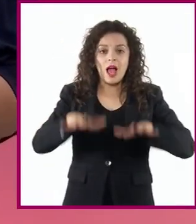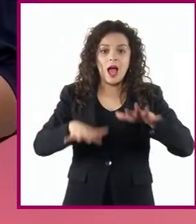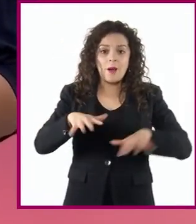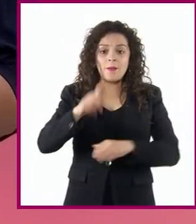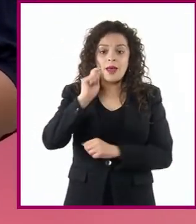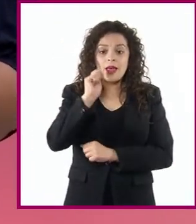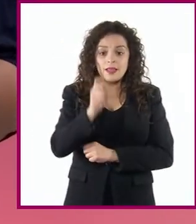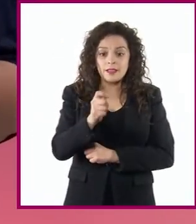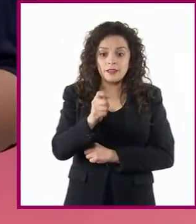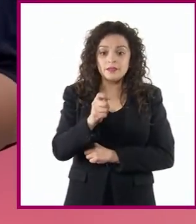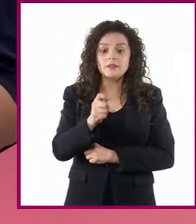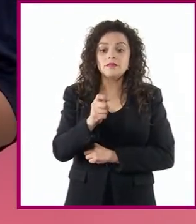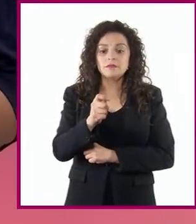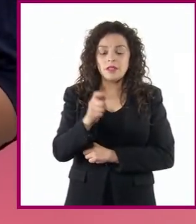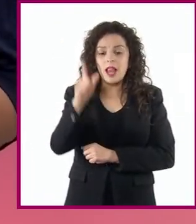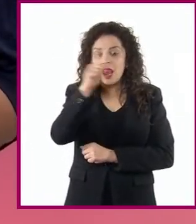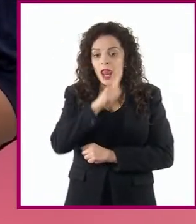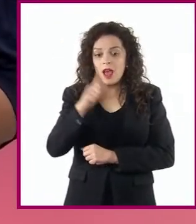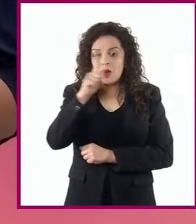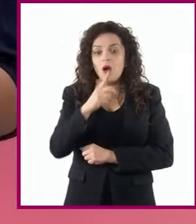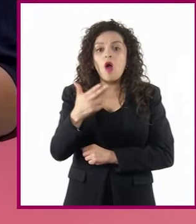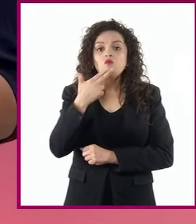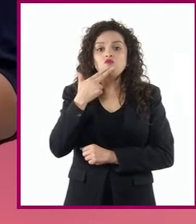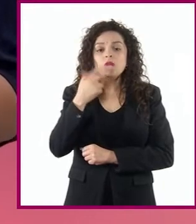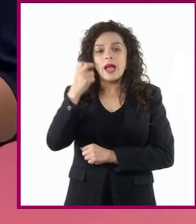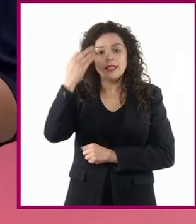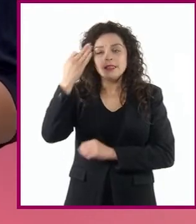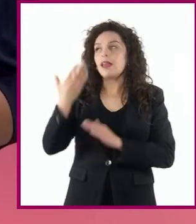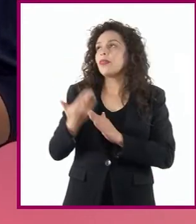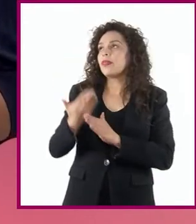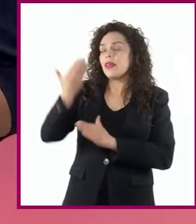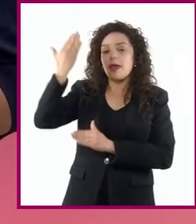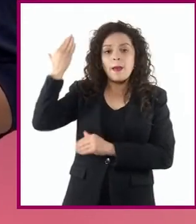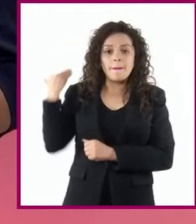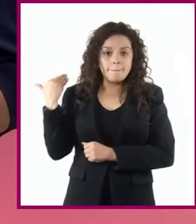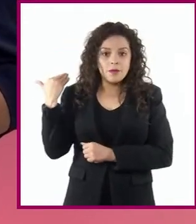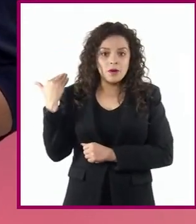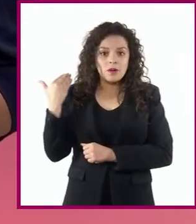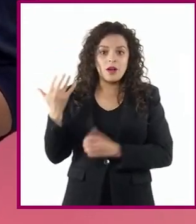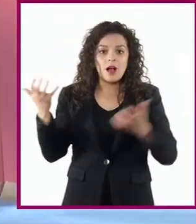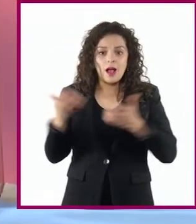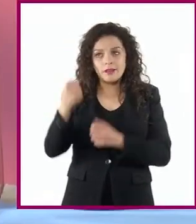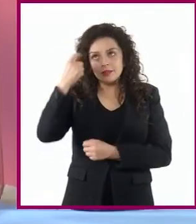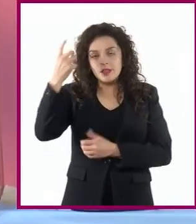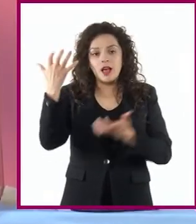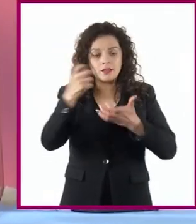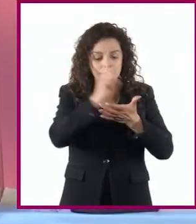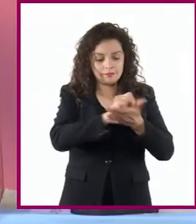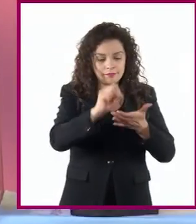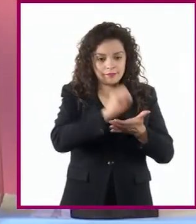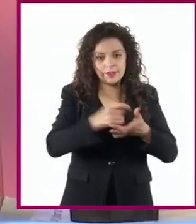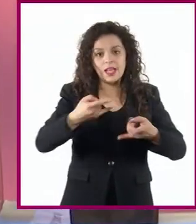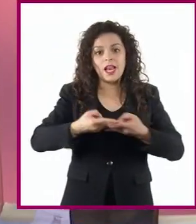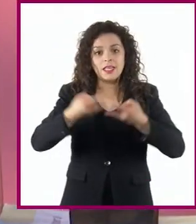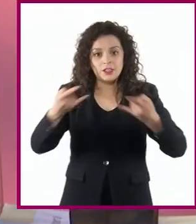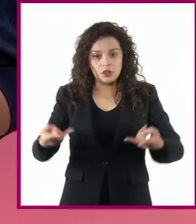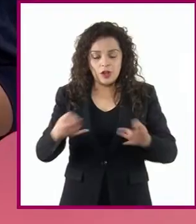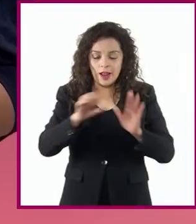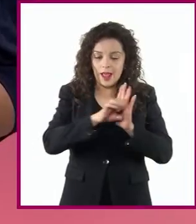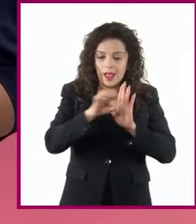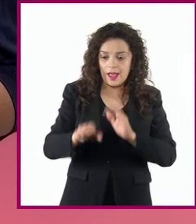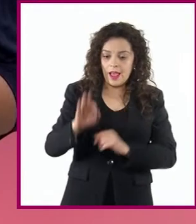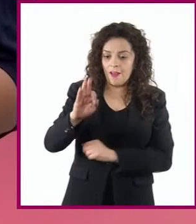la jerga, el lenguaje que se usaba en el momento en que se escribió la obra. Por ejemplo,